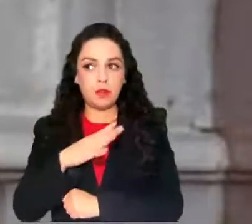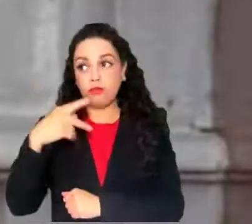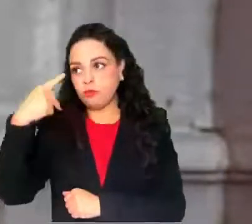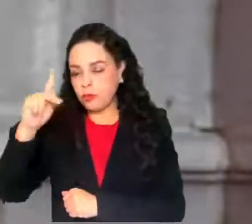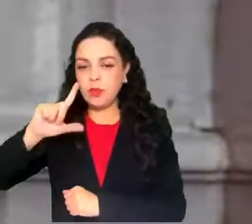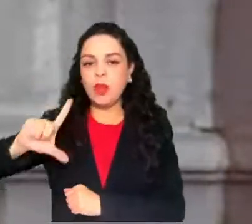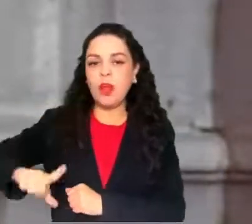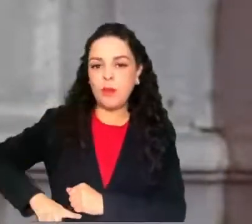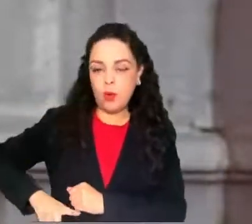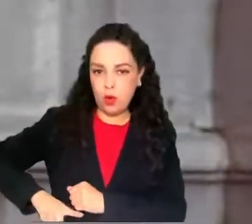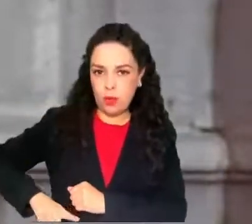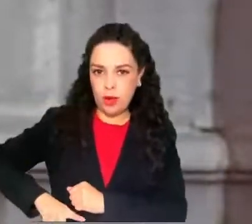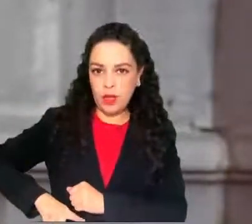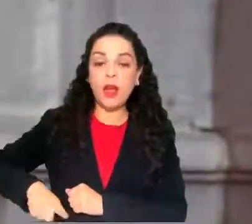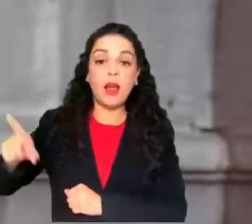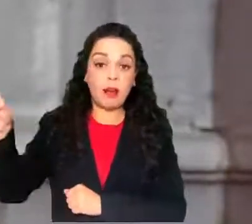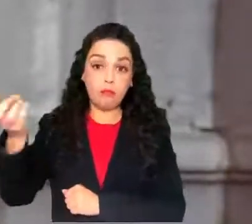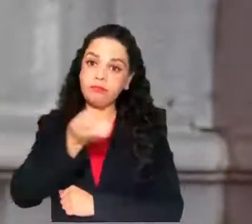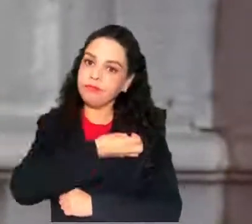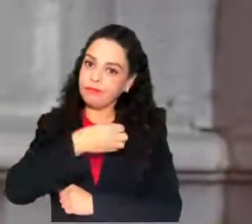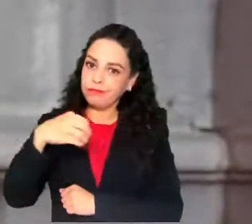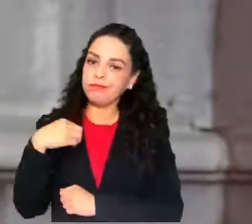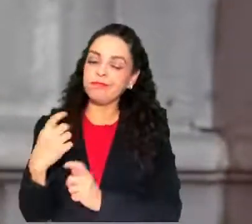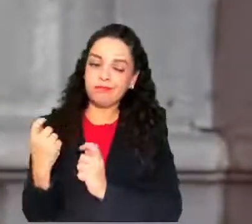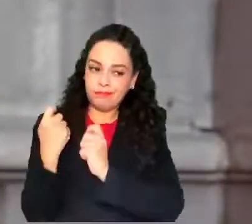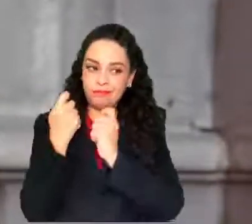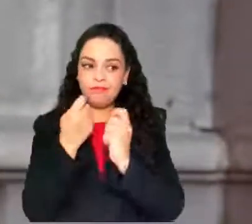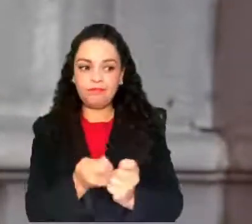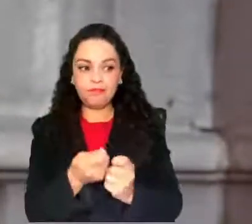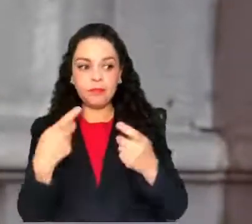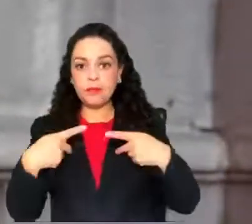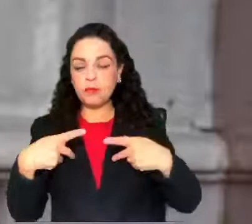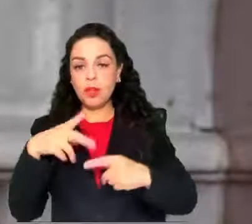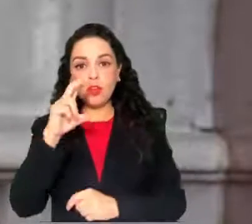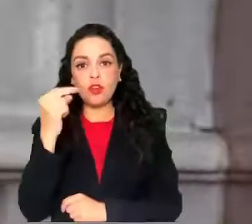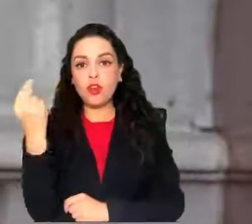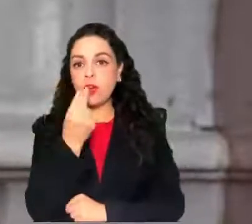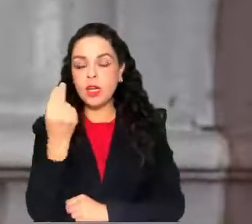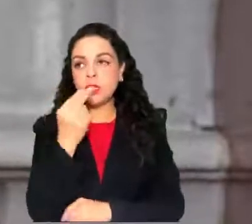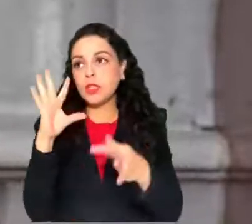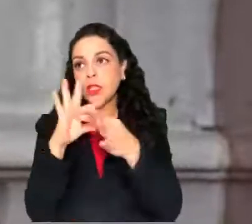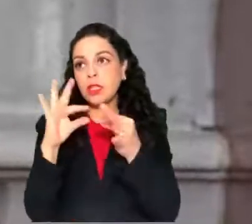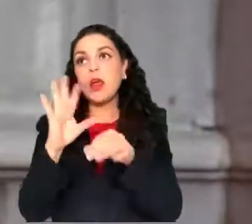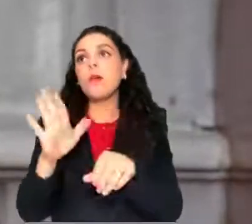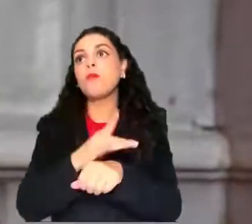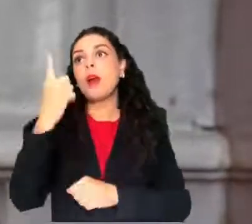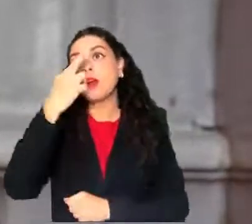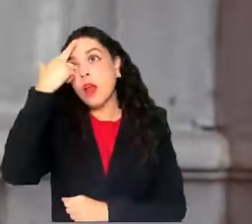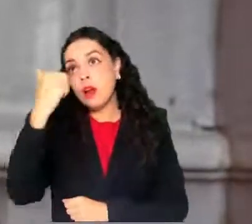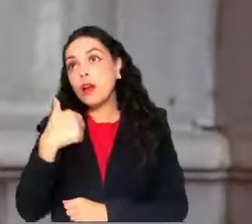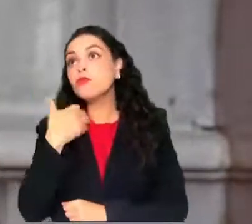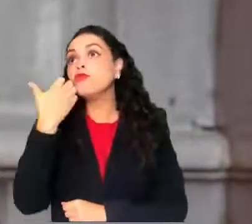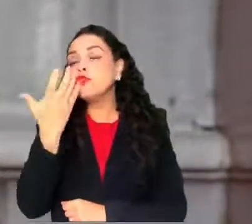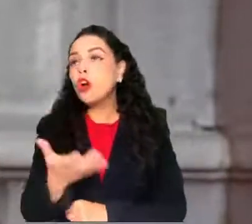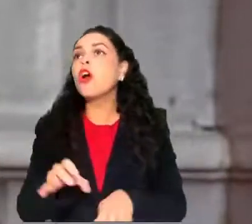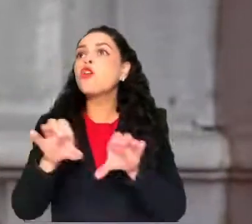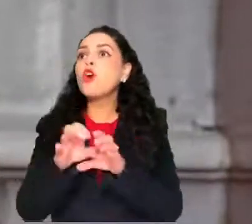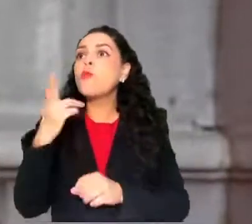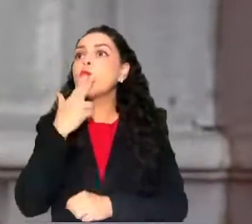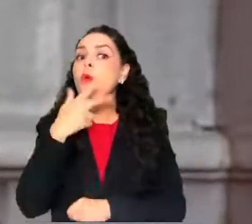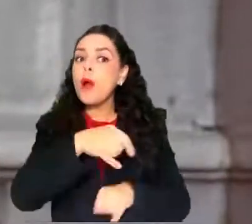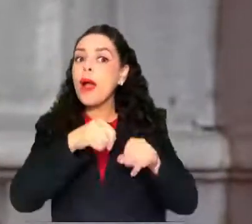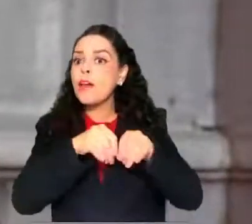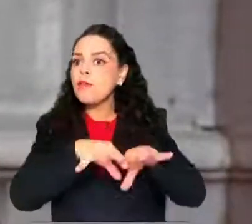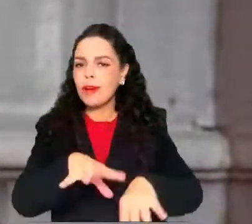entregarla sin que la persona necesita acreditar interés alguno ni justificar su uso el último particular se hace referencia a